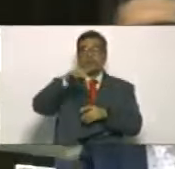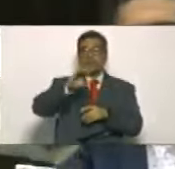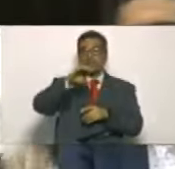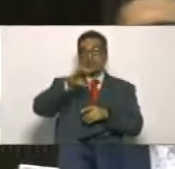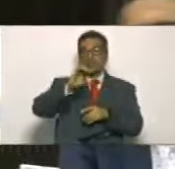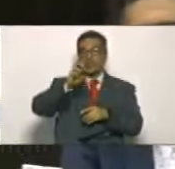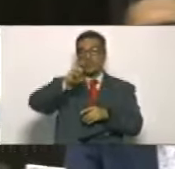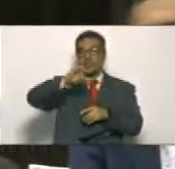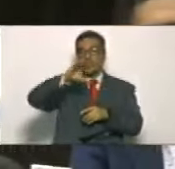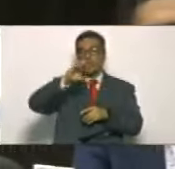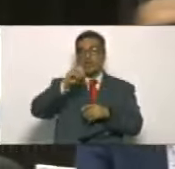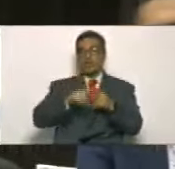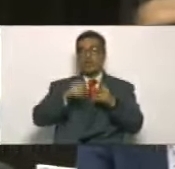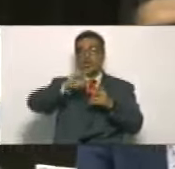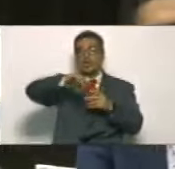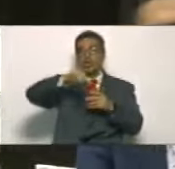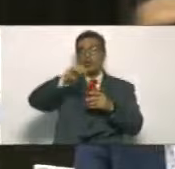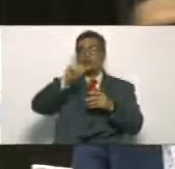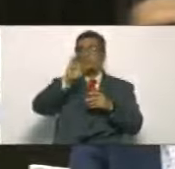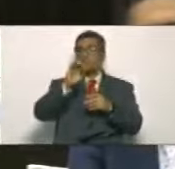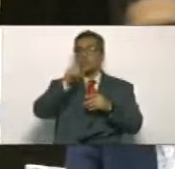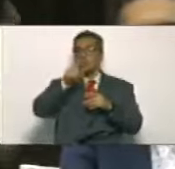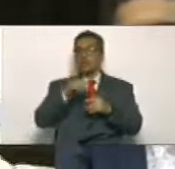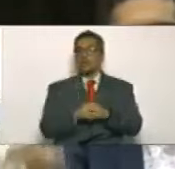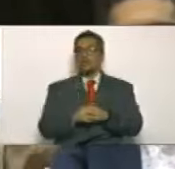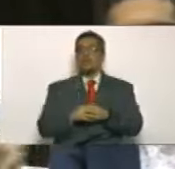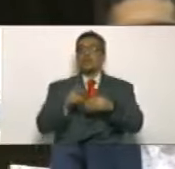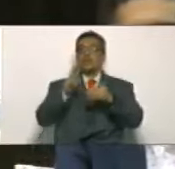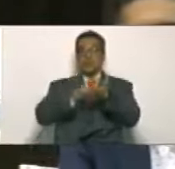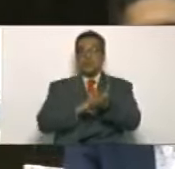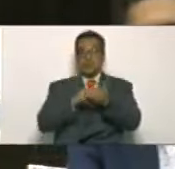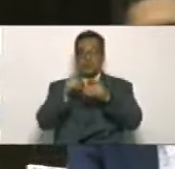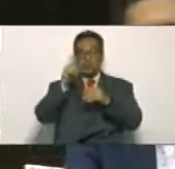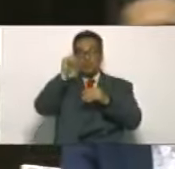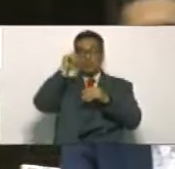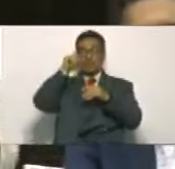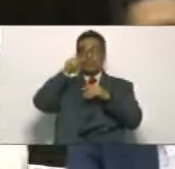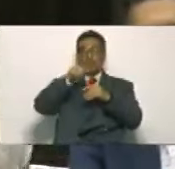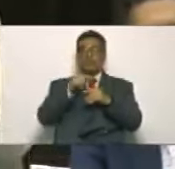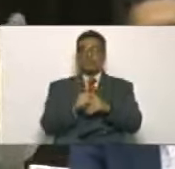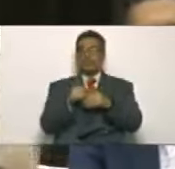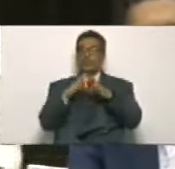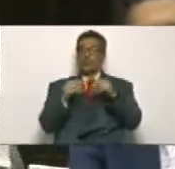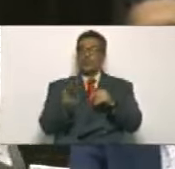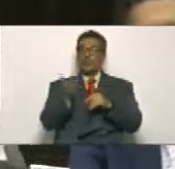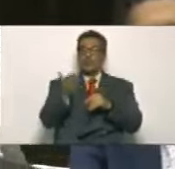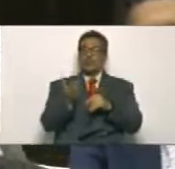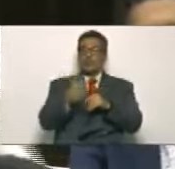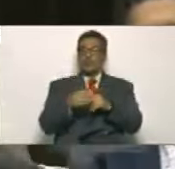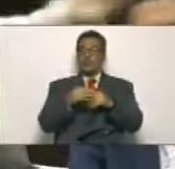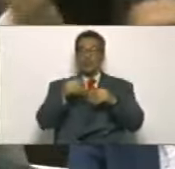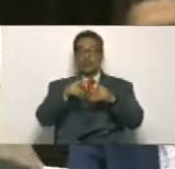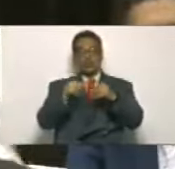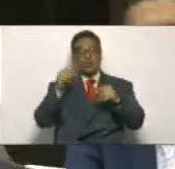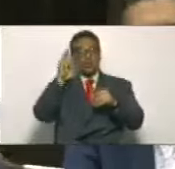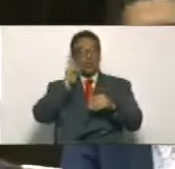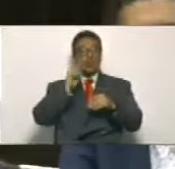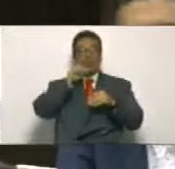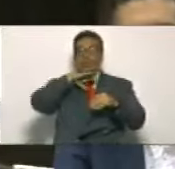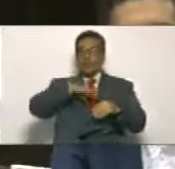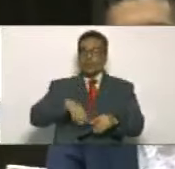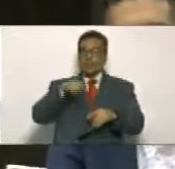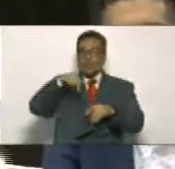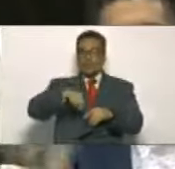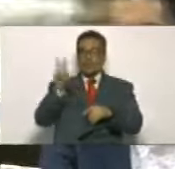Acosta. Y fue José Martí a ratificar su admiración y la importancia y la valía de Bolívar en la historia